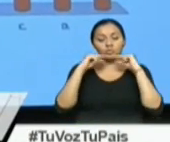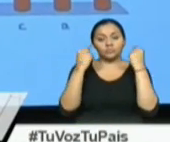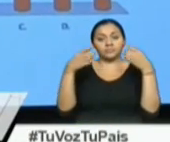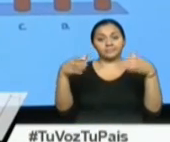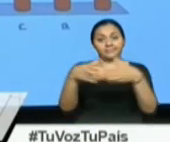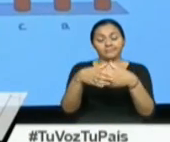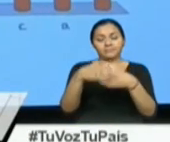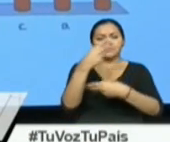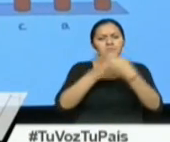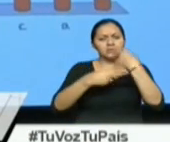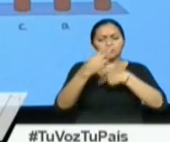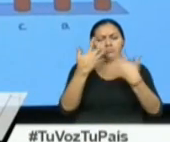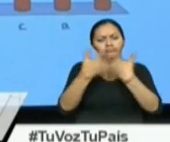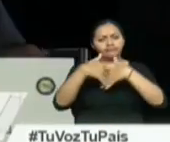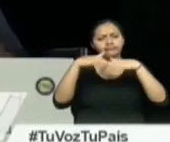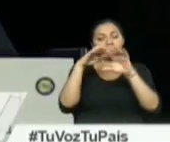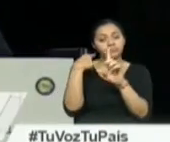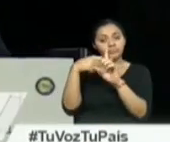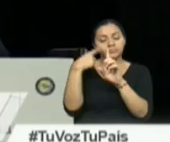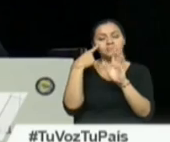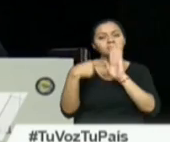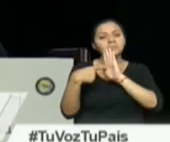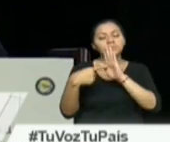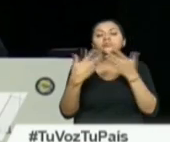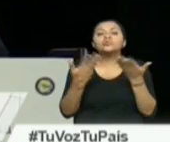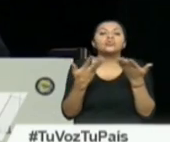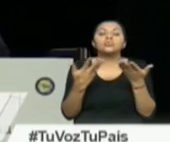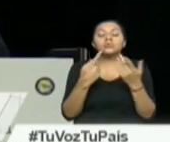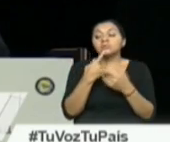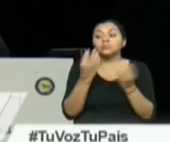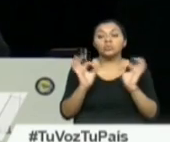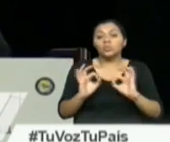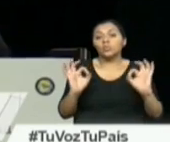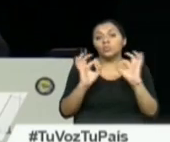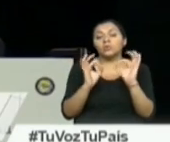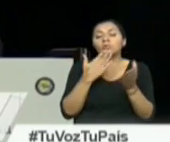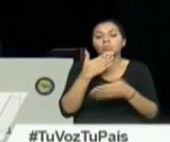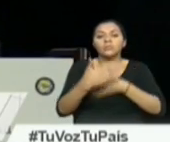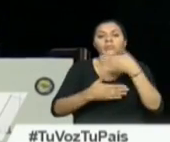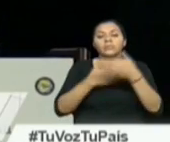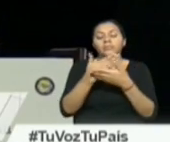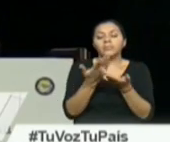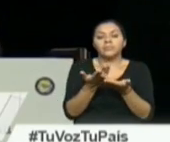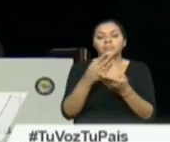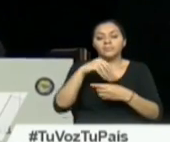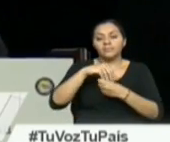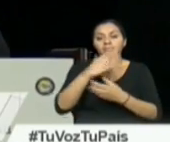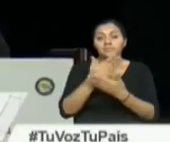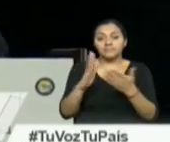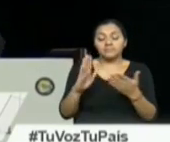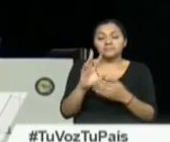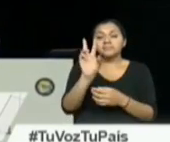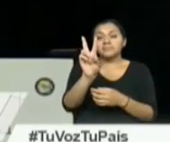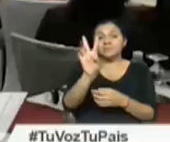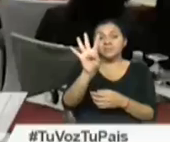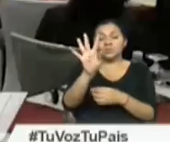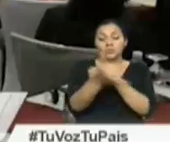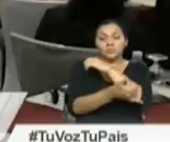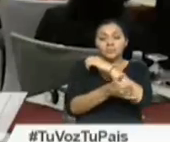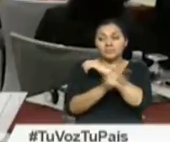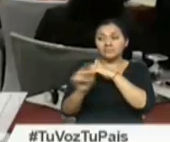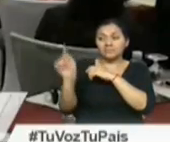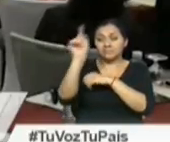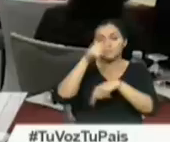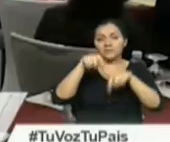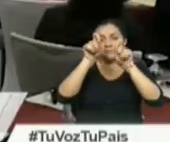el mercado se está estabilizando y muestra de ello es la ausencia de grandes fluctuaciones de precios. 24 países firmaron